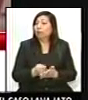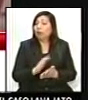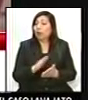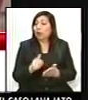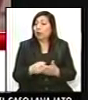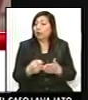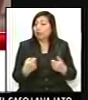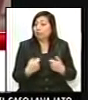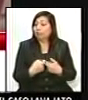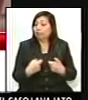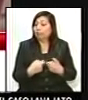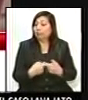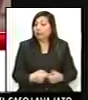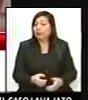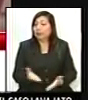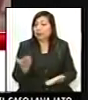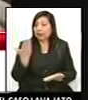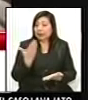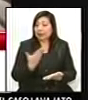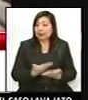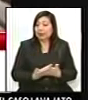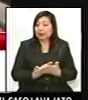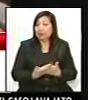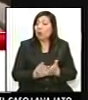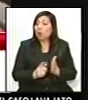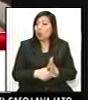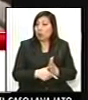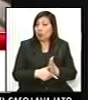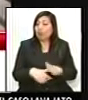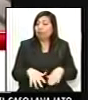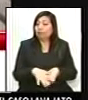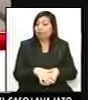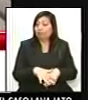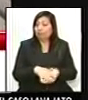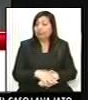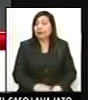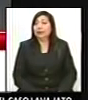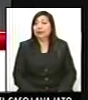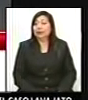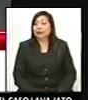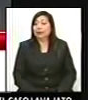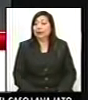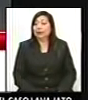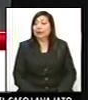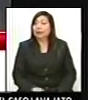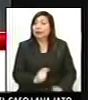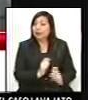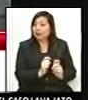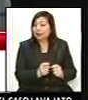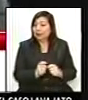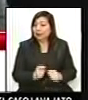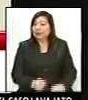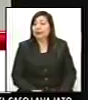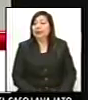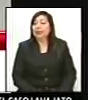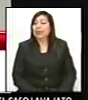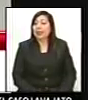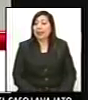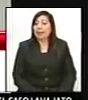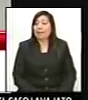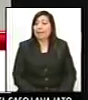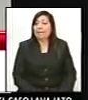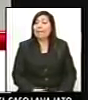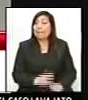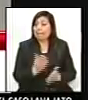la energía de las adjudicatarias y luego gestionar él la venta a las distribuidoras.